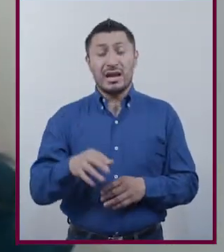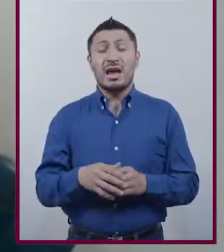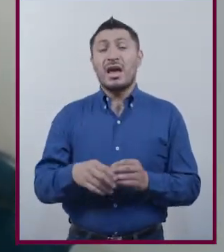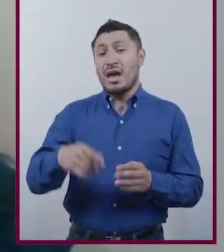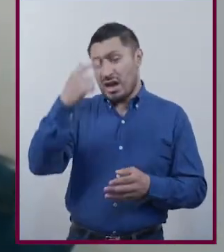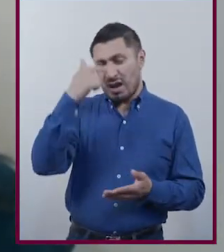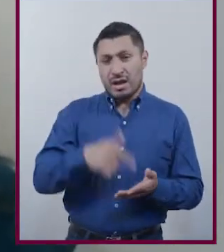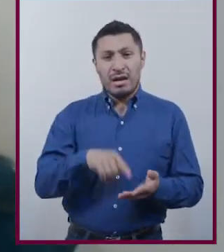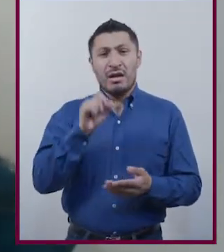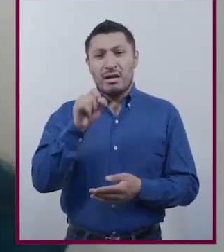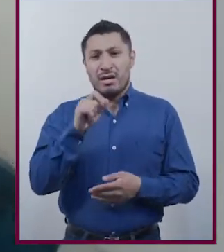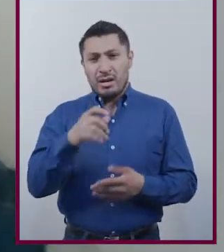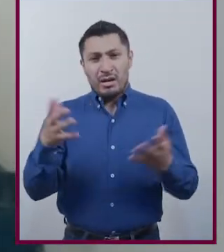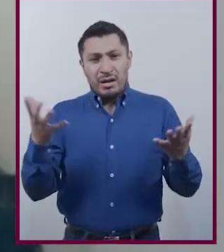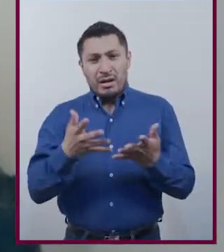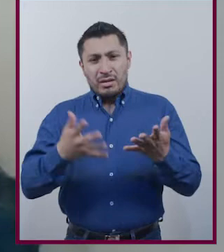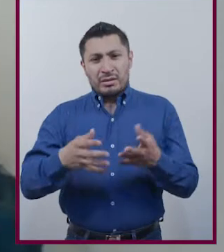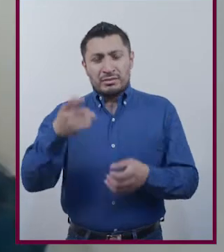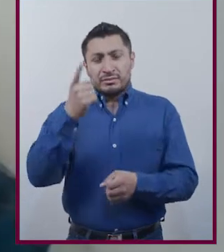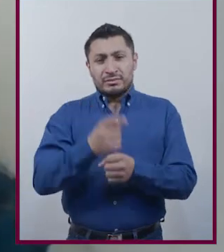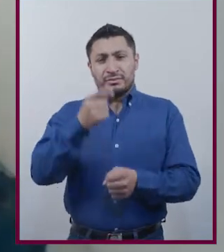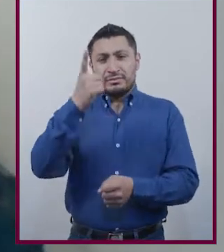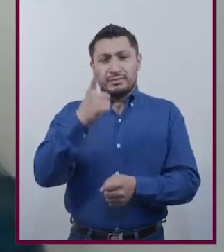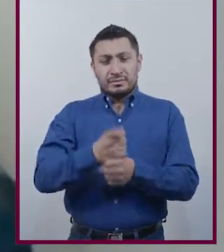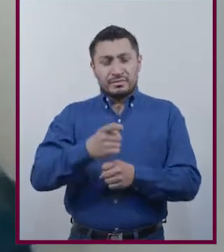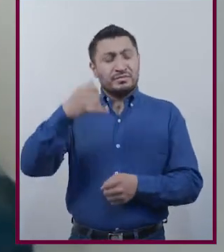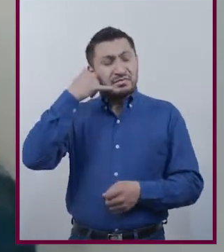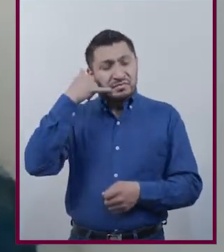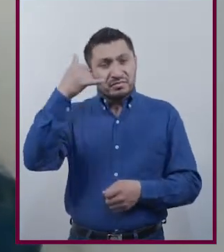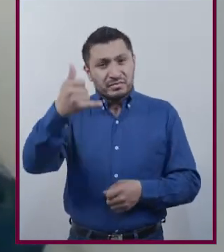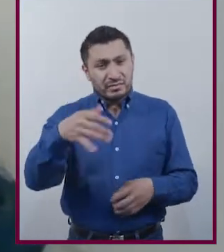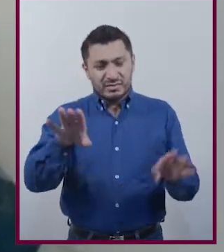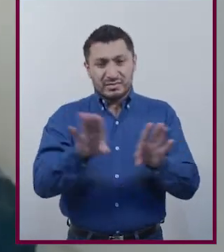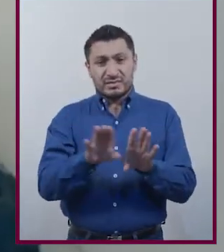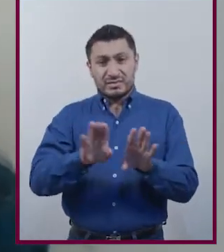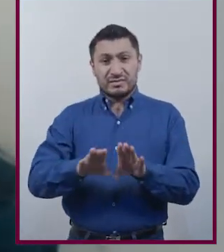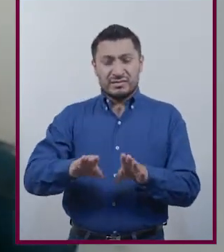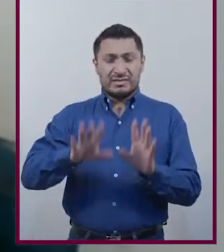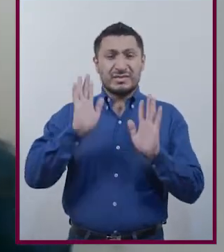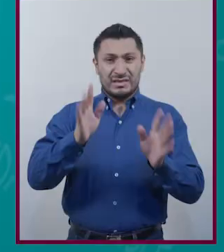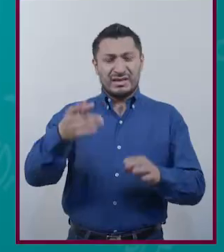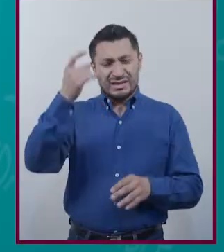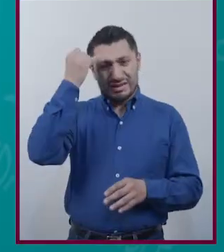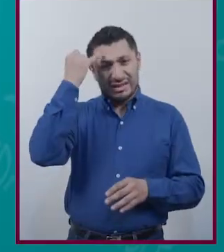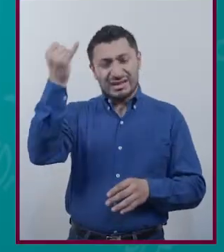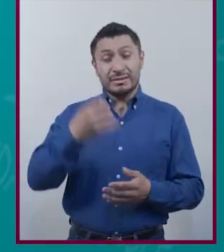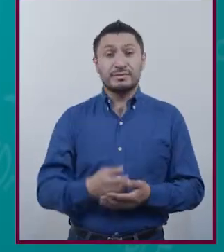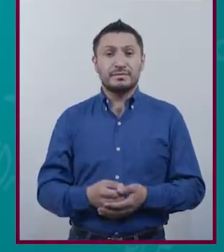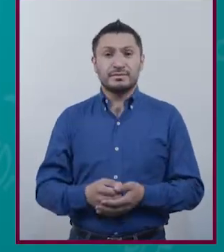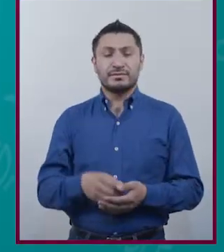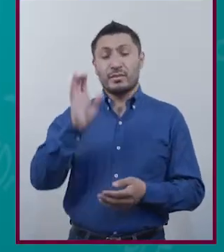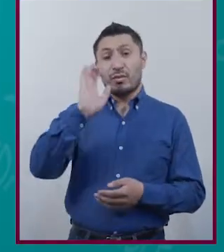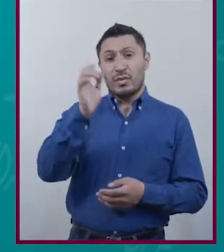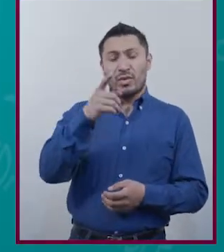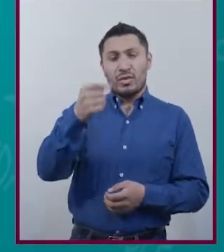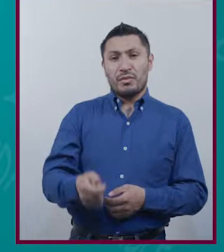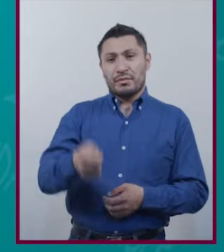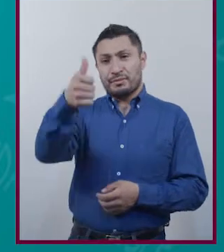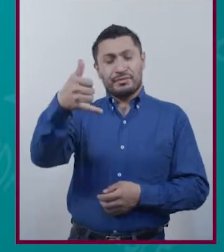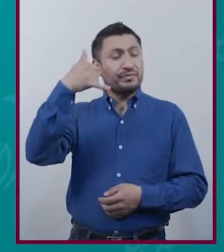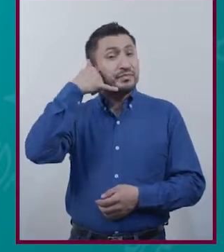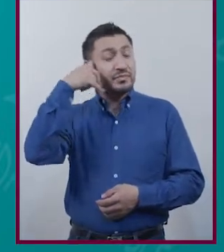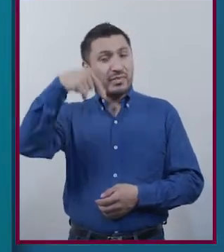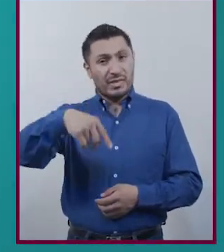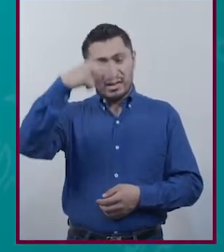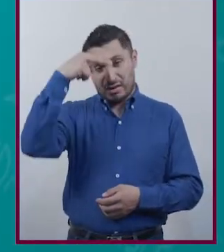creo que también él realizó, me parece, la primera llamada, que fue como quien planteó más ya la idea firmemente. ¿Cuándo se hizo la primera llamada telefónica